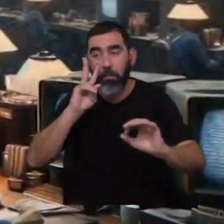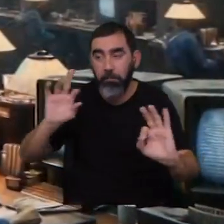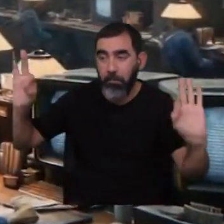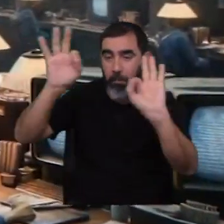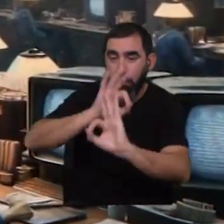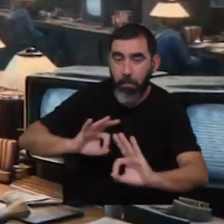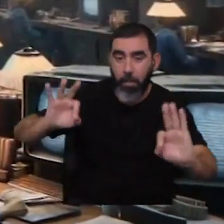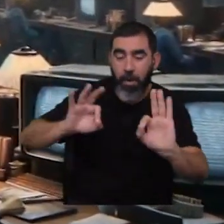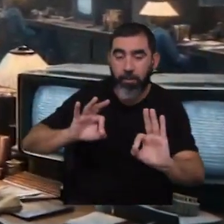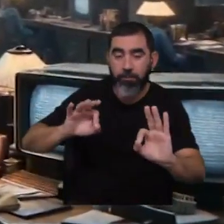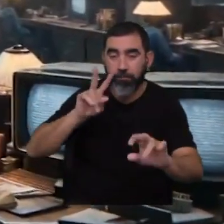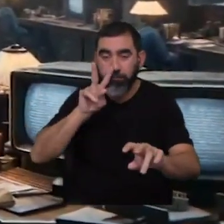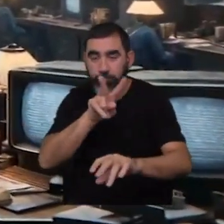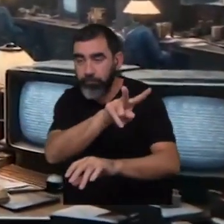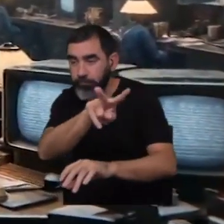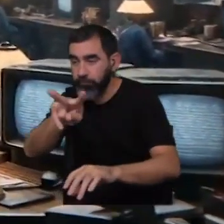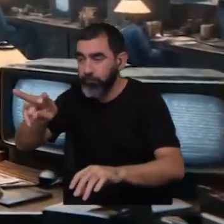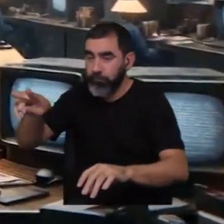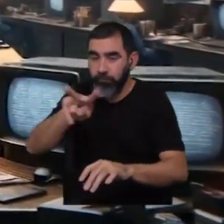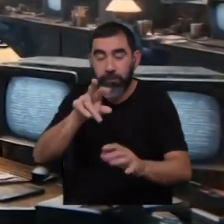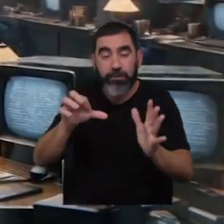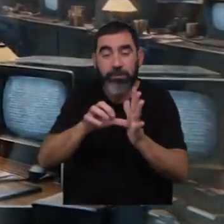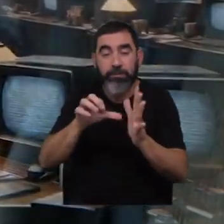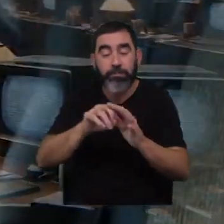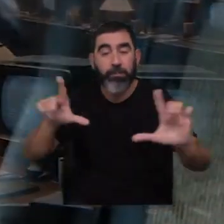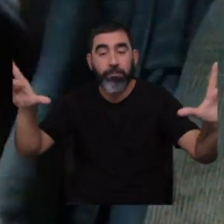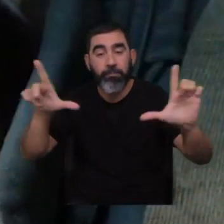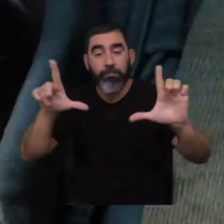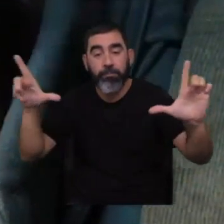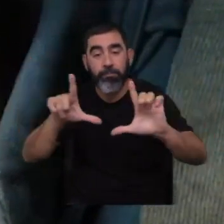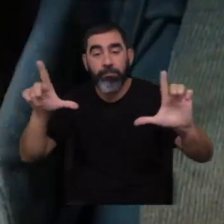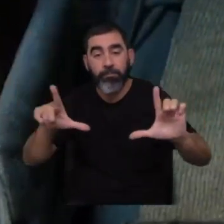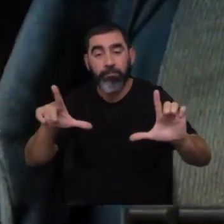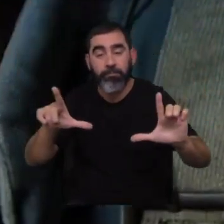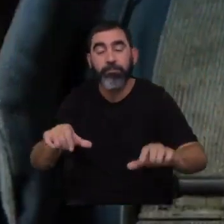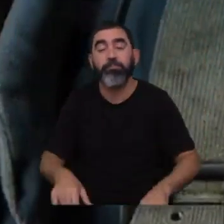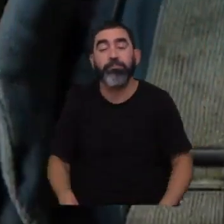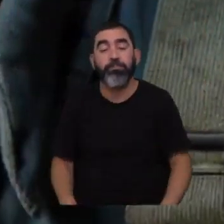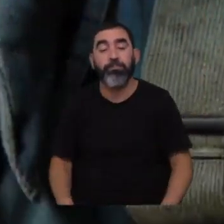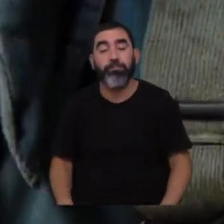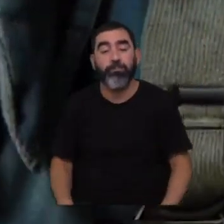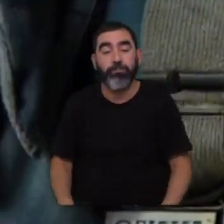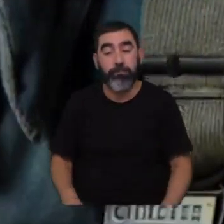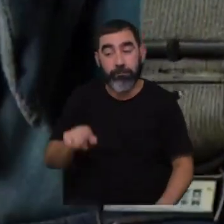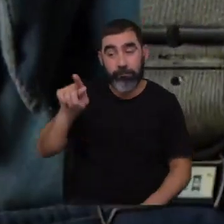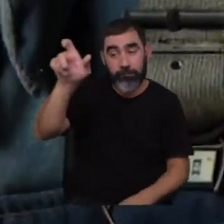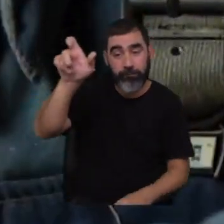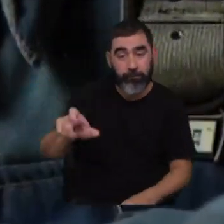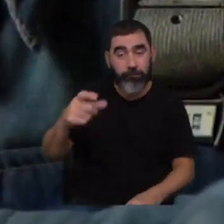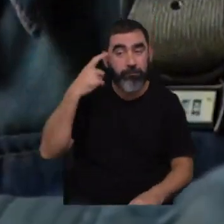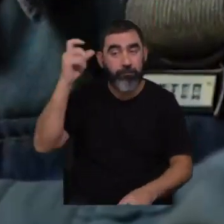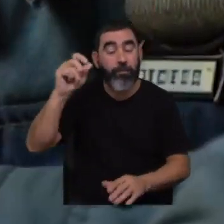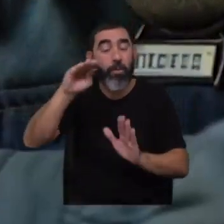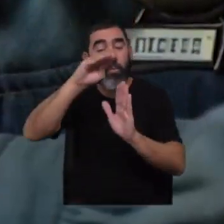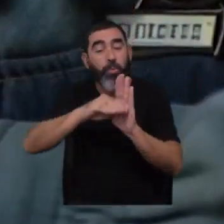y que te está vigilando a través de un sistema de pantallas cámaras que es omnipresente. De este personaje es que surge el programa